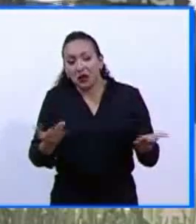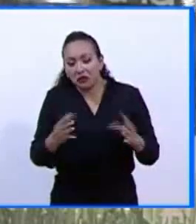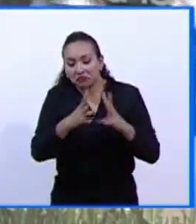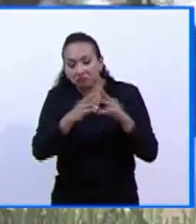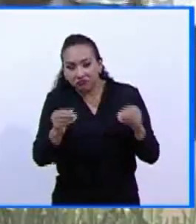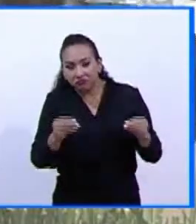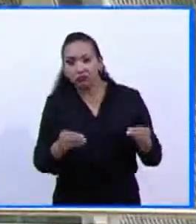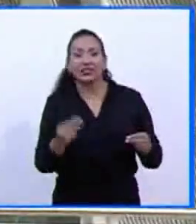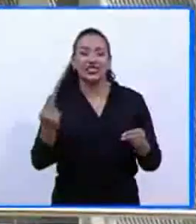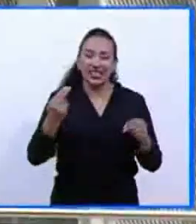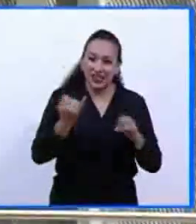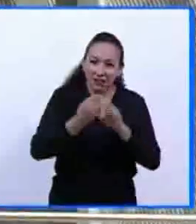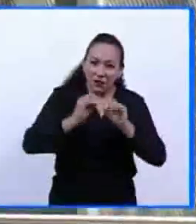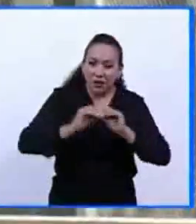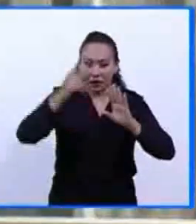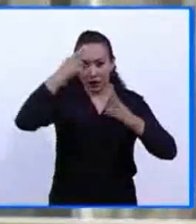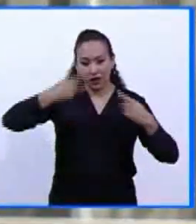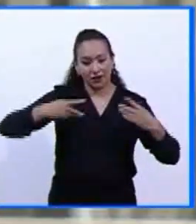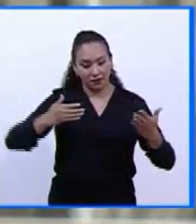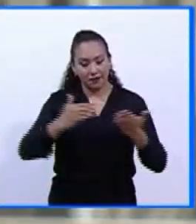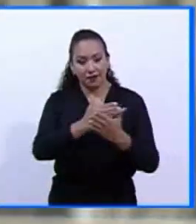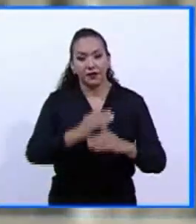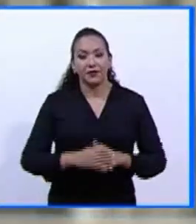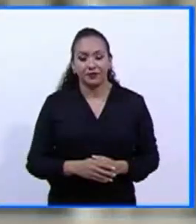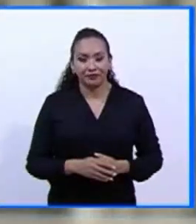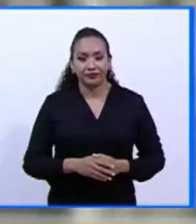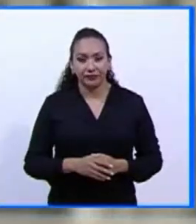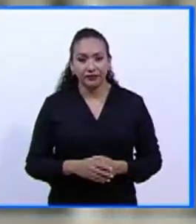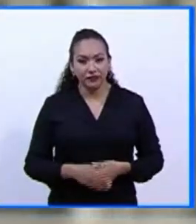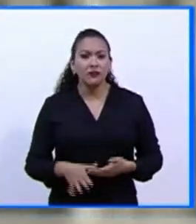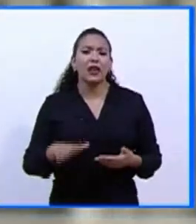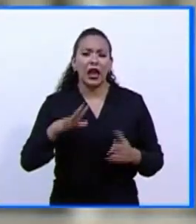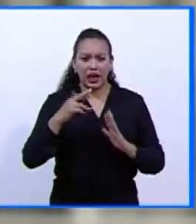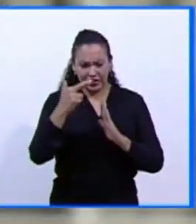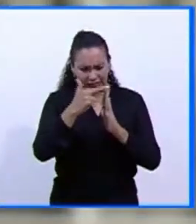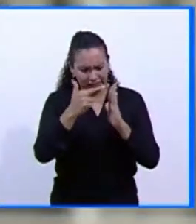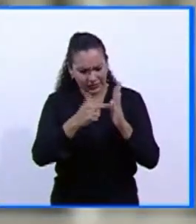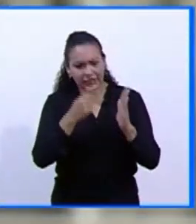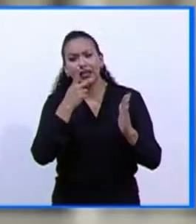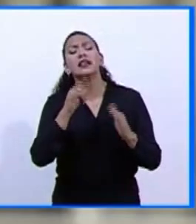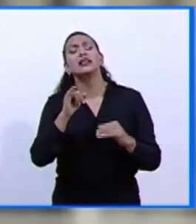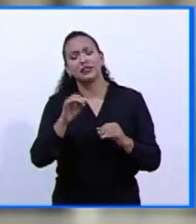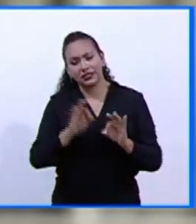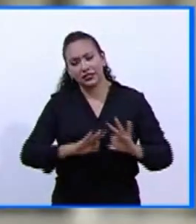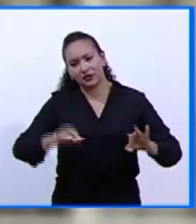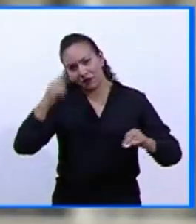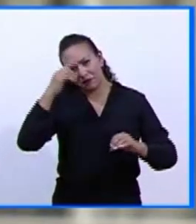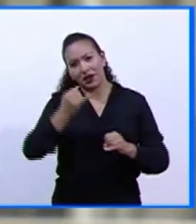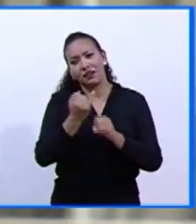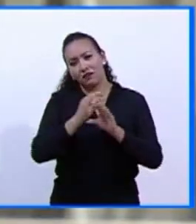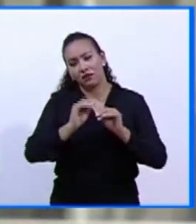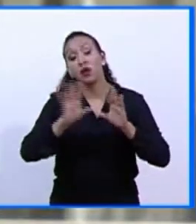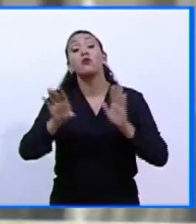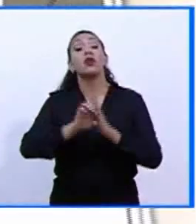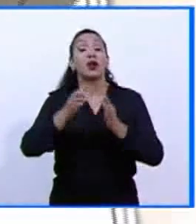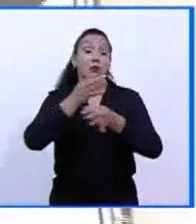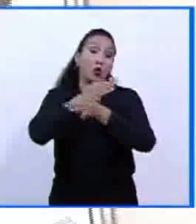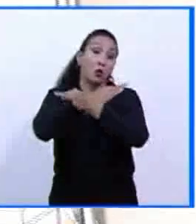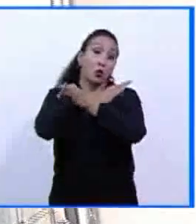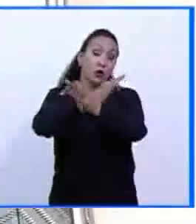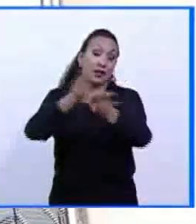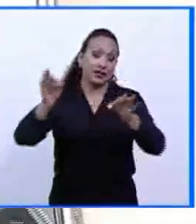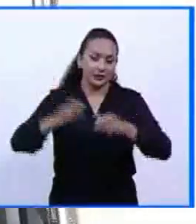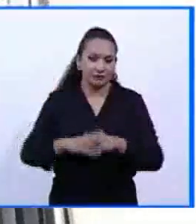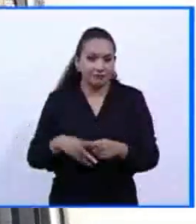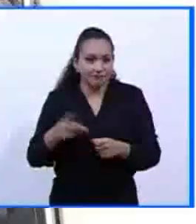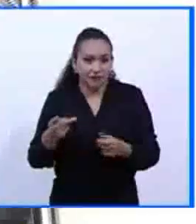de Transparencia. Si bien se mantienen principios que rigen la transparencia, como el de máxima publicidad, las obligaciones